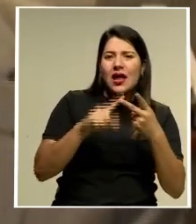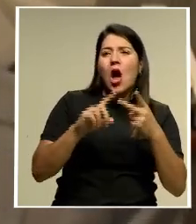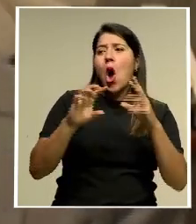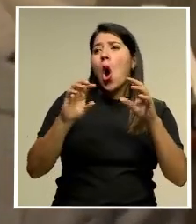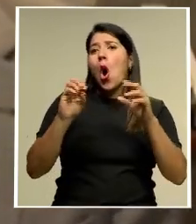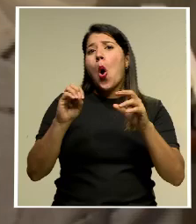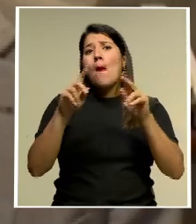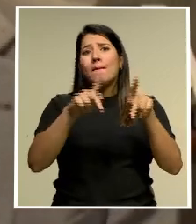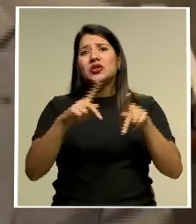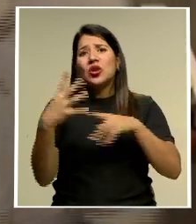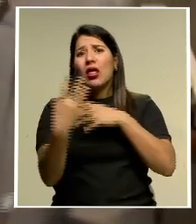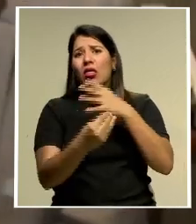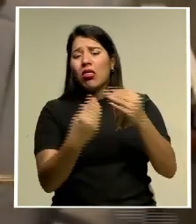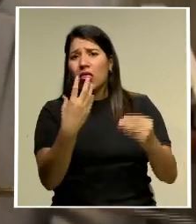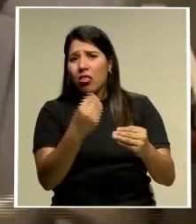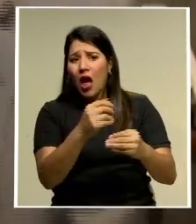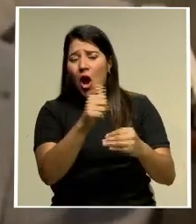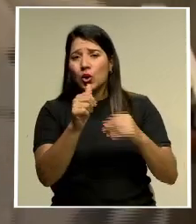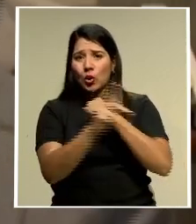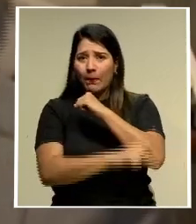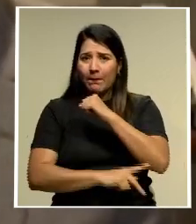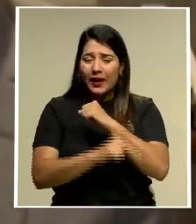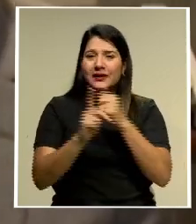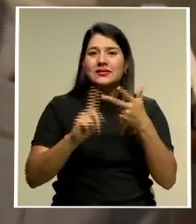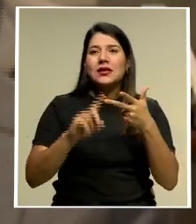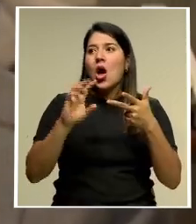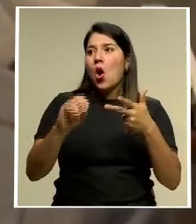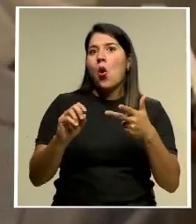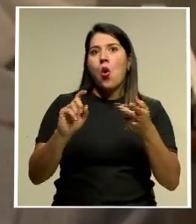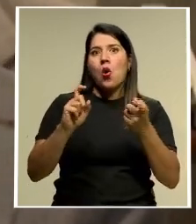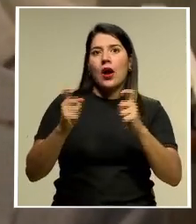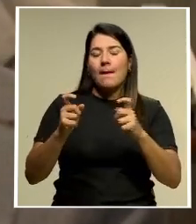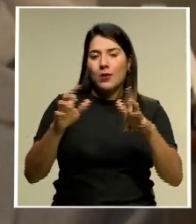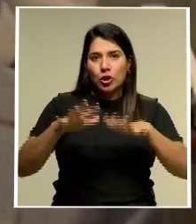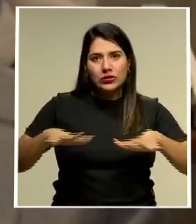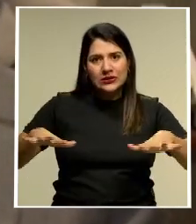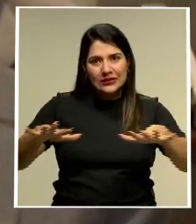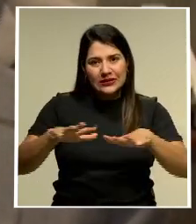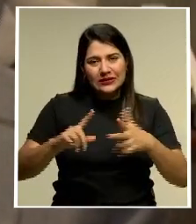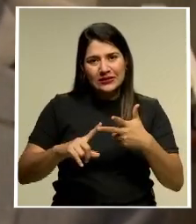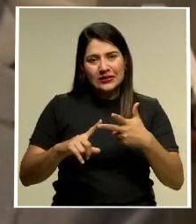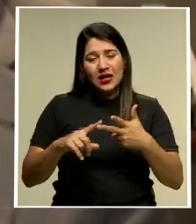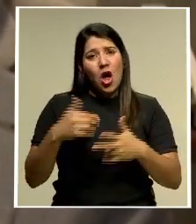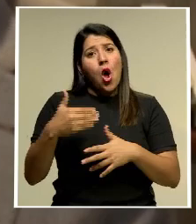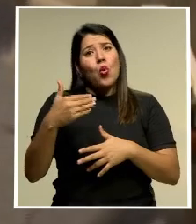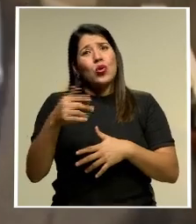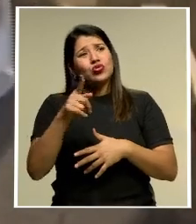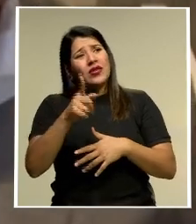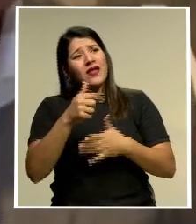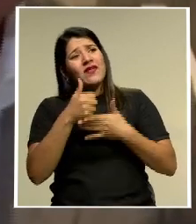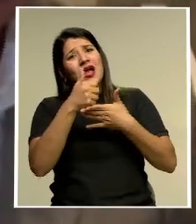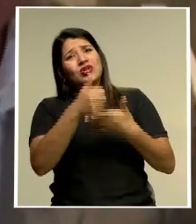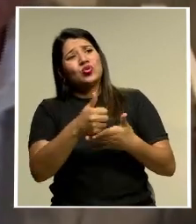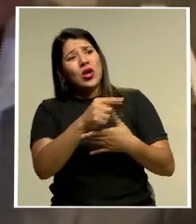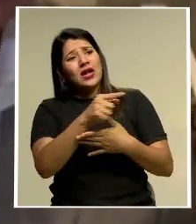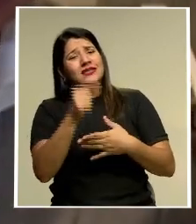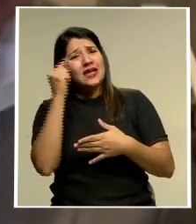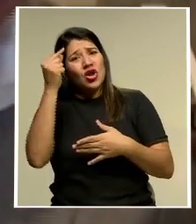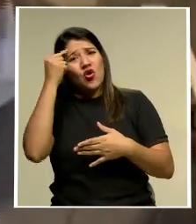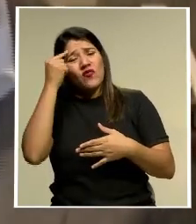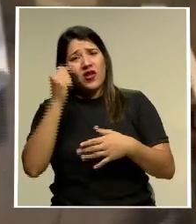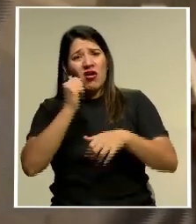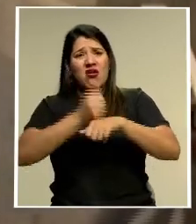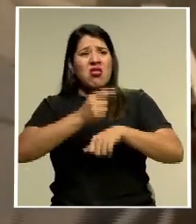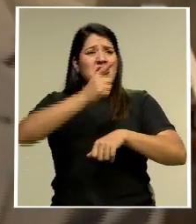migración, de la postura ante el cambio climático, cuando usted tiene que cooperar con gobiernos que están en una deriva autoritaria